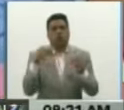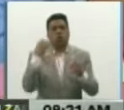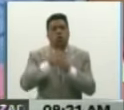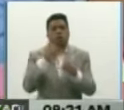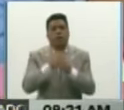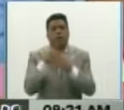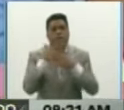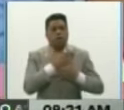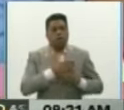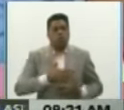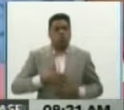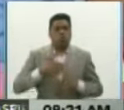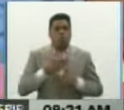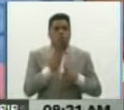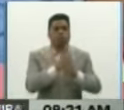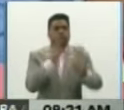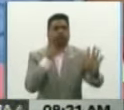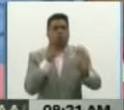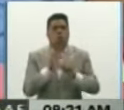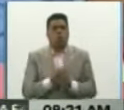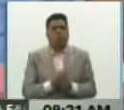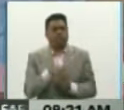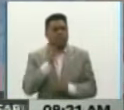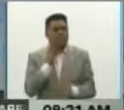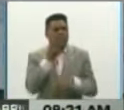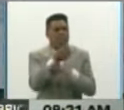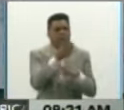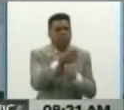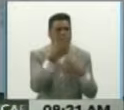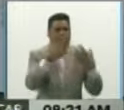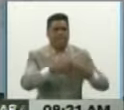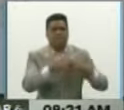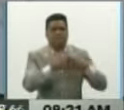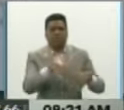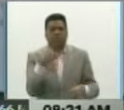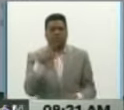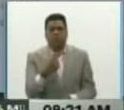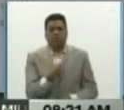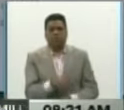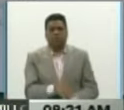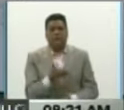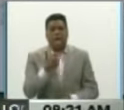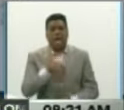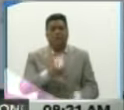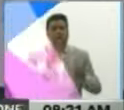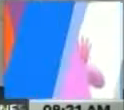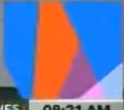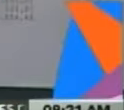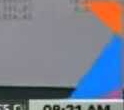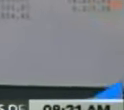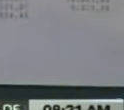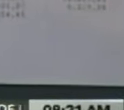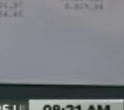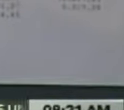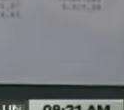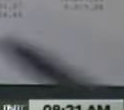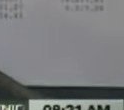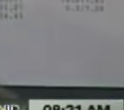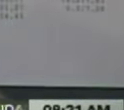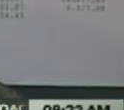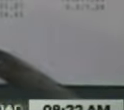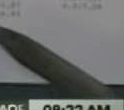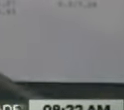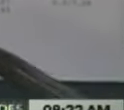se van, que hacen colas para entrar, pues es todo lo contrario. Cuando dices también que tienen nueve salarios mínimos y hasta 10 y somos